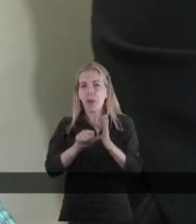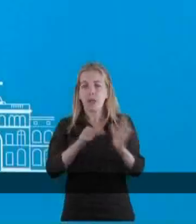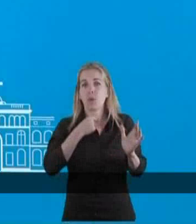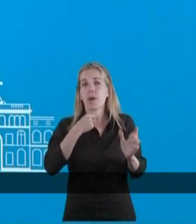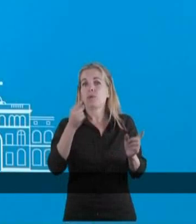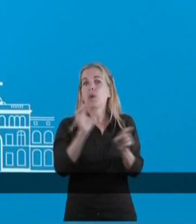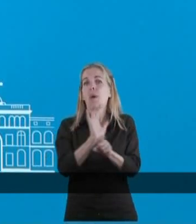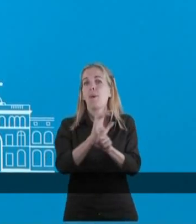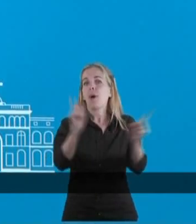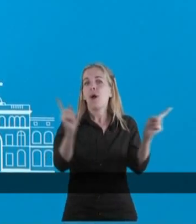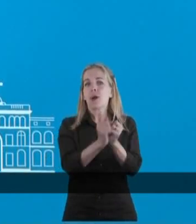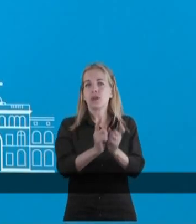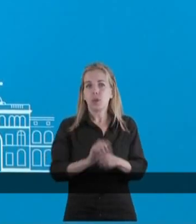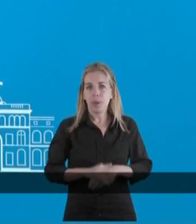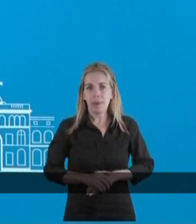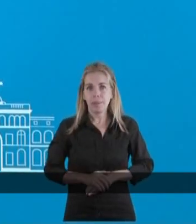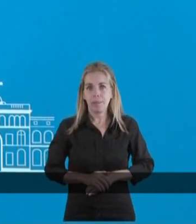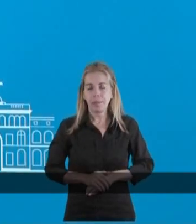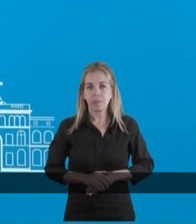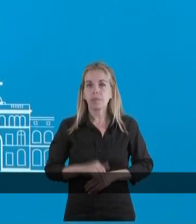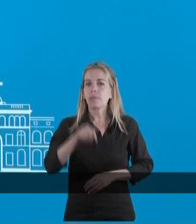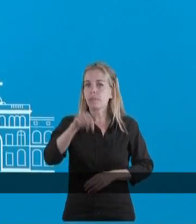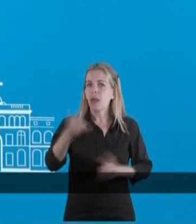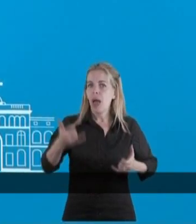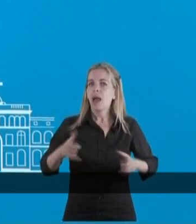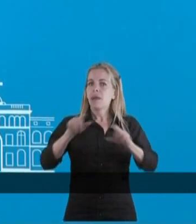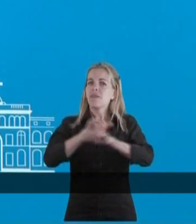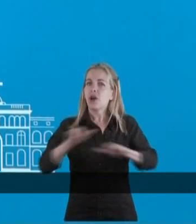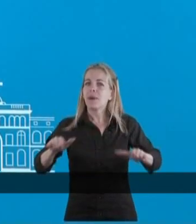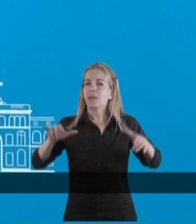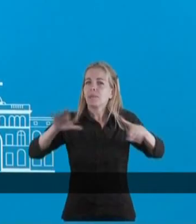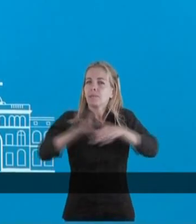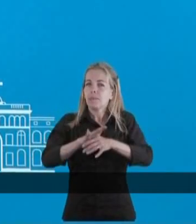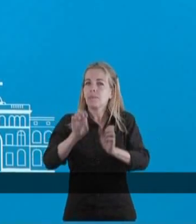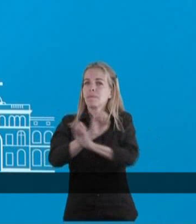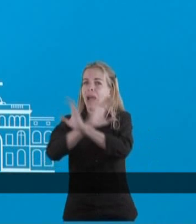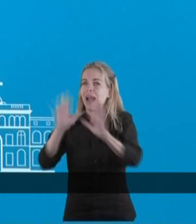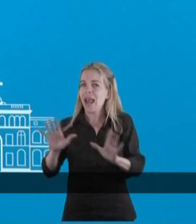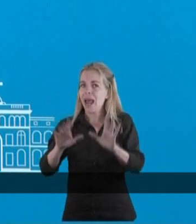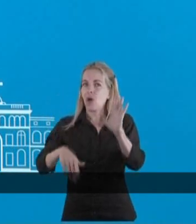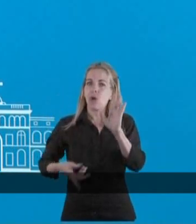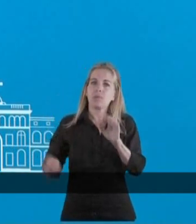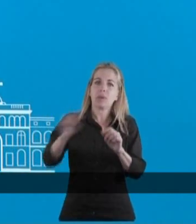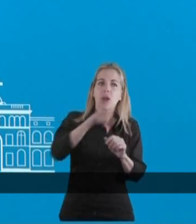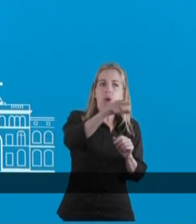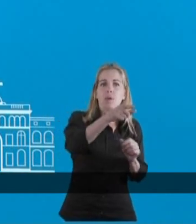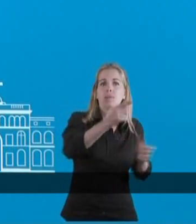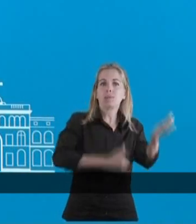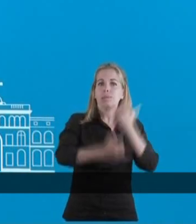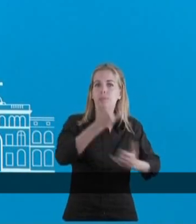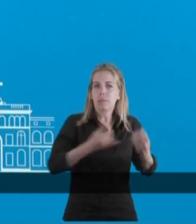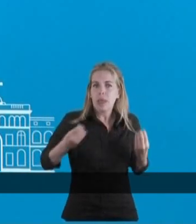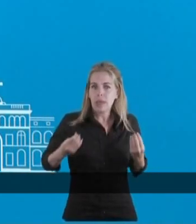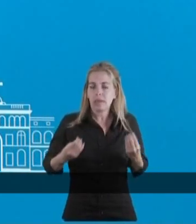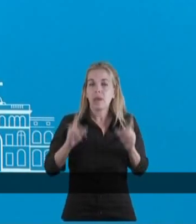ya. Gracias. Yo tengo datos bastante más específicos que los conceptos generales que usted acaba de plantear. La verdad es que